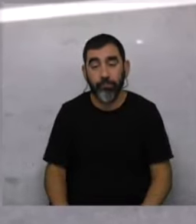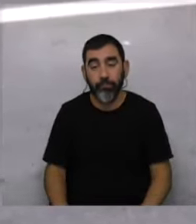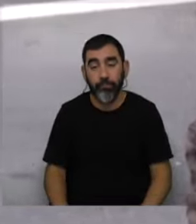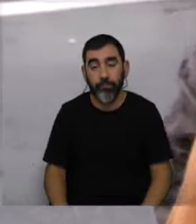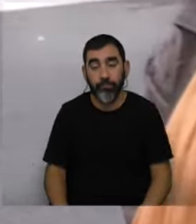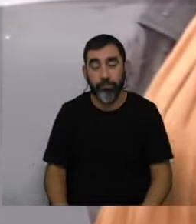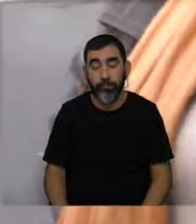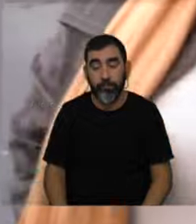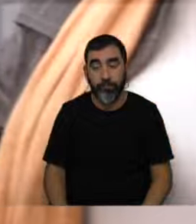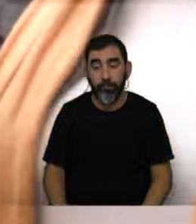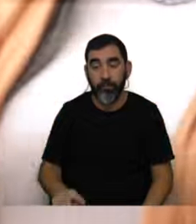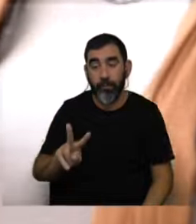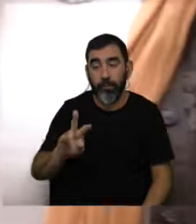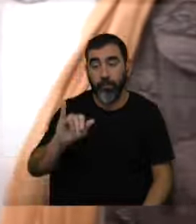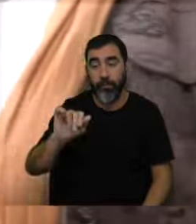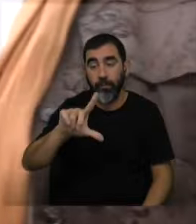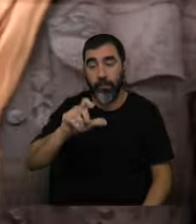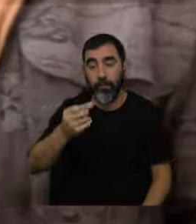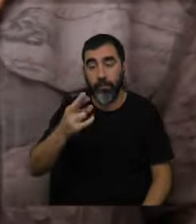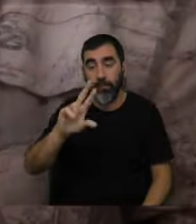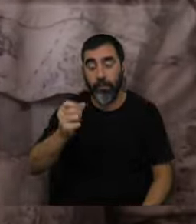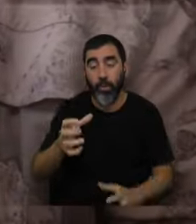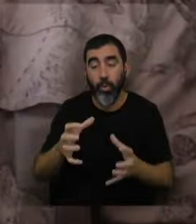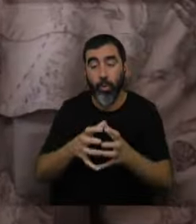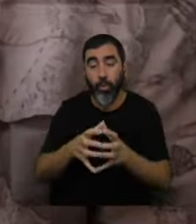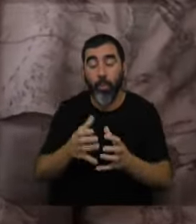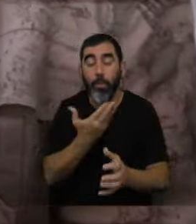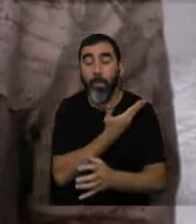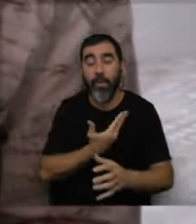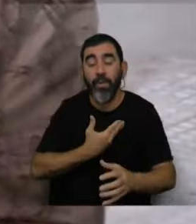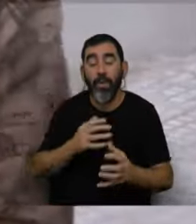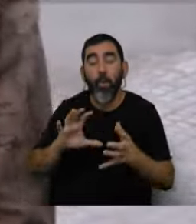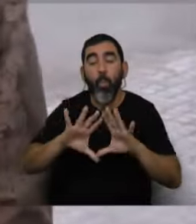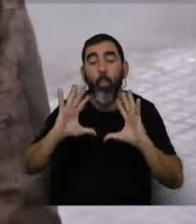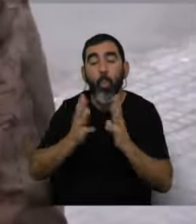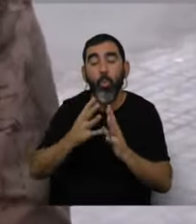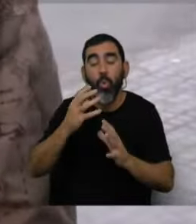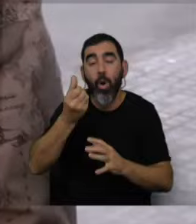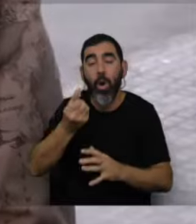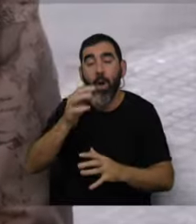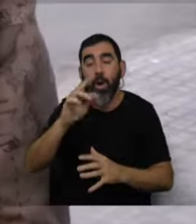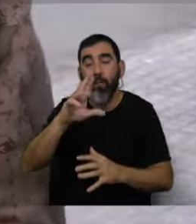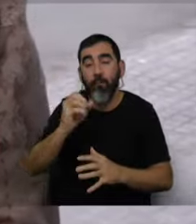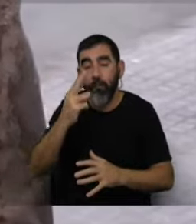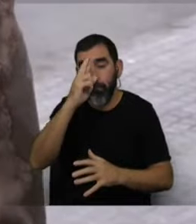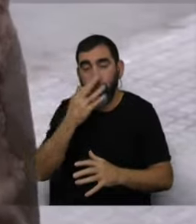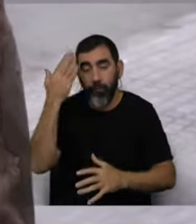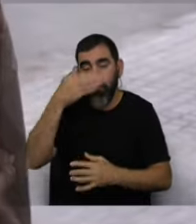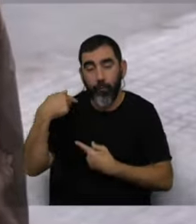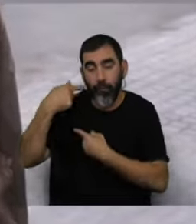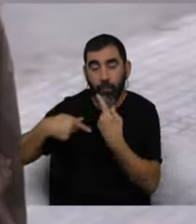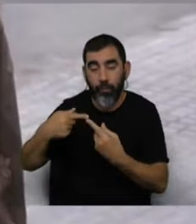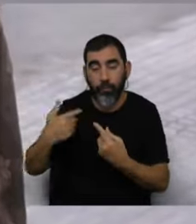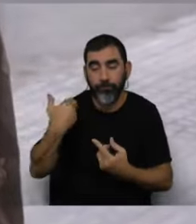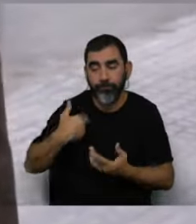con Verónica villagra que es la la presidenta de mundo afro Verónica gracias por estos minutos y bueno este qué reflexión genera genera este